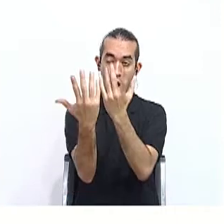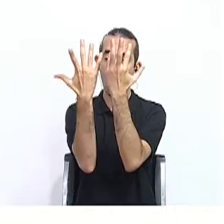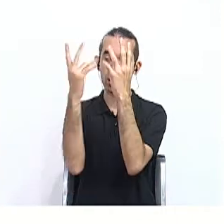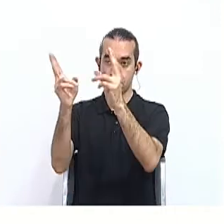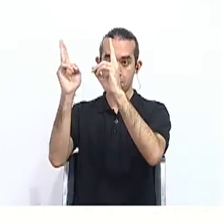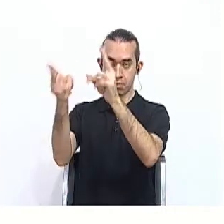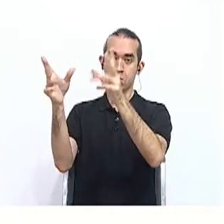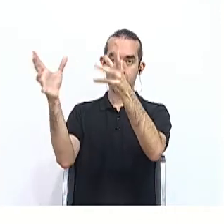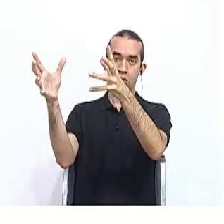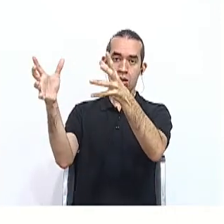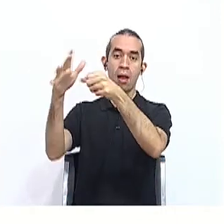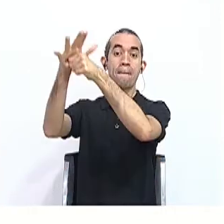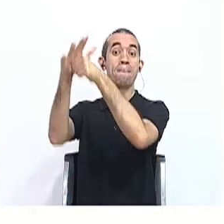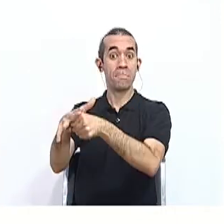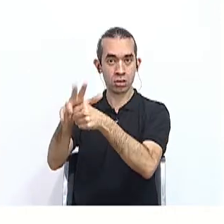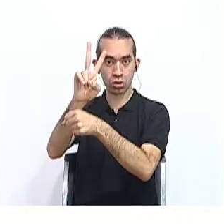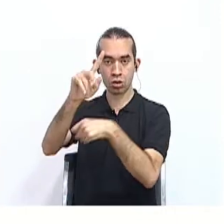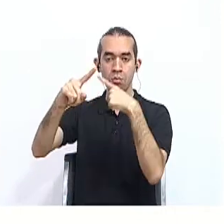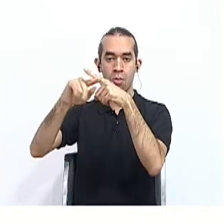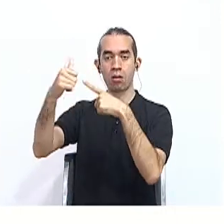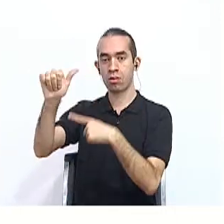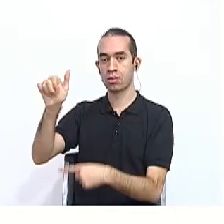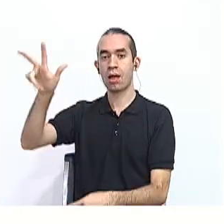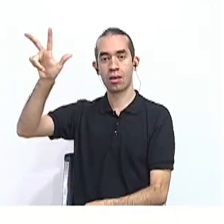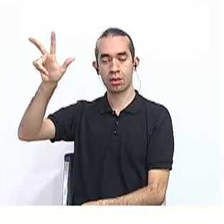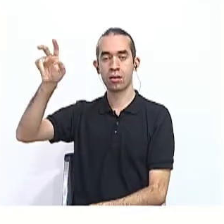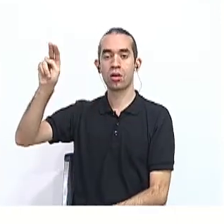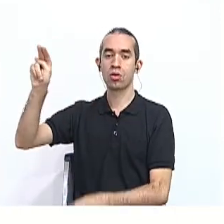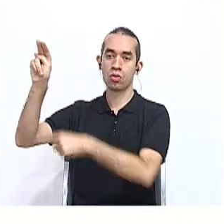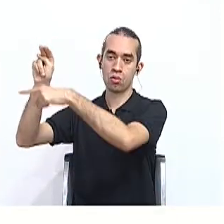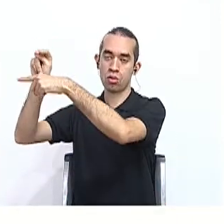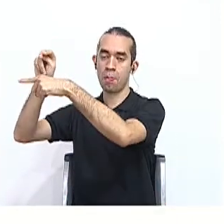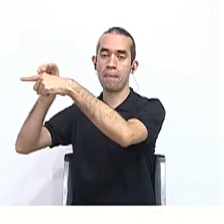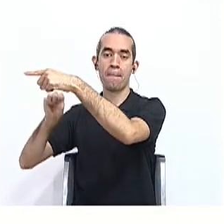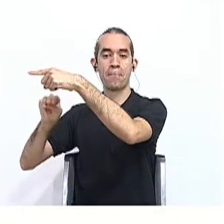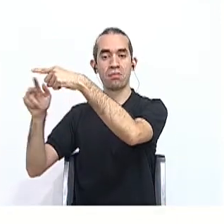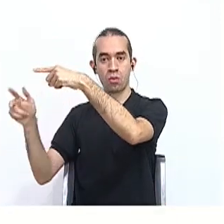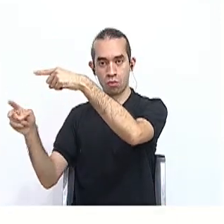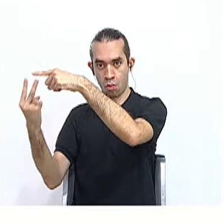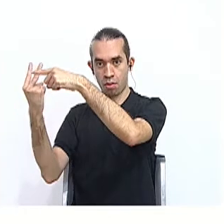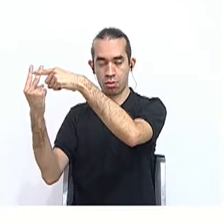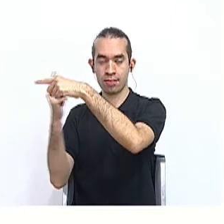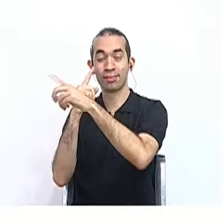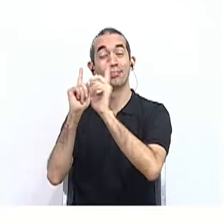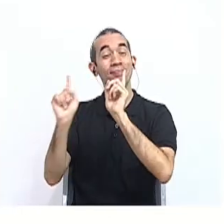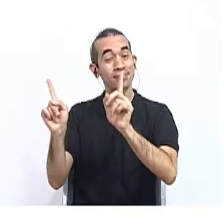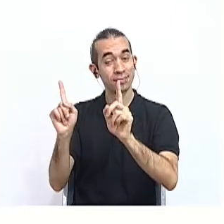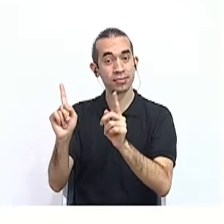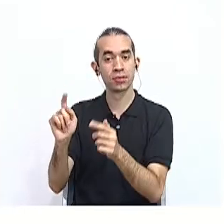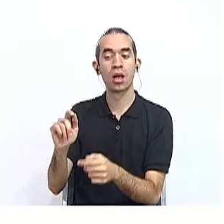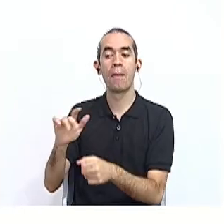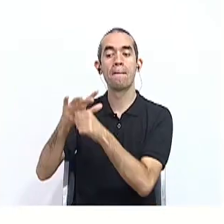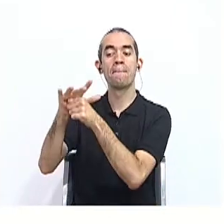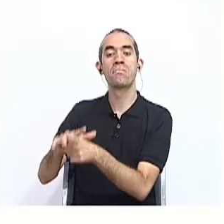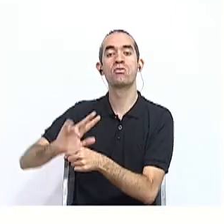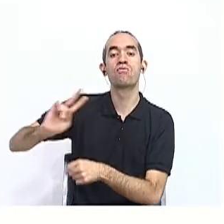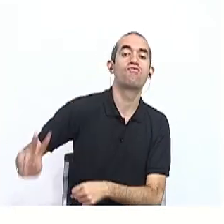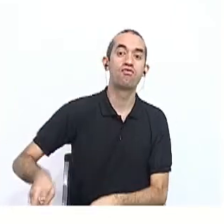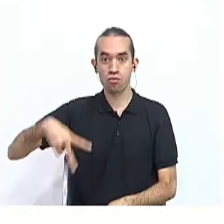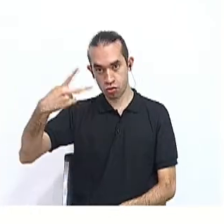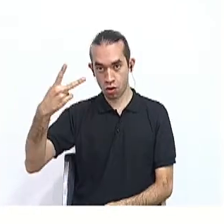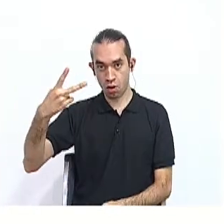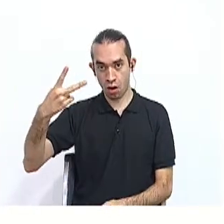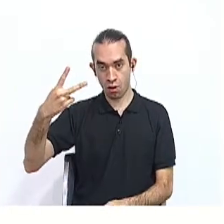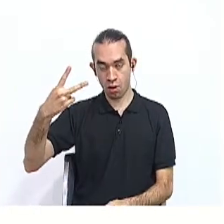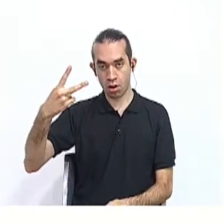al inicio una presión de 2 por 10 a la 3 newton por metro cuadrado, pero ahora vemos que la presión se duplicó.